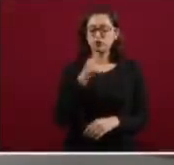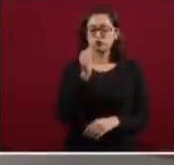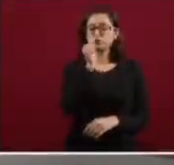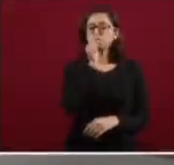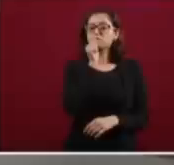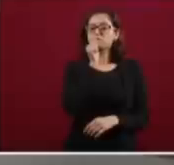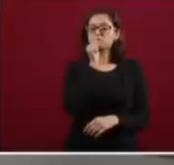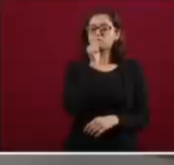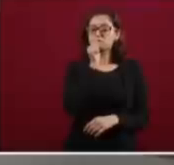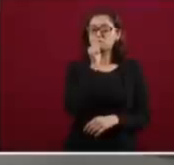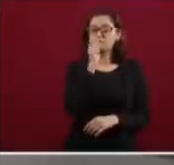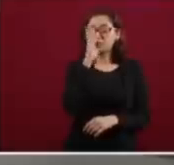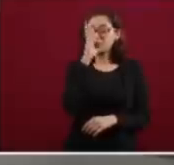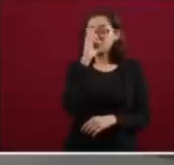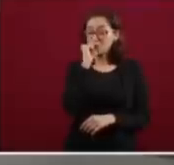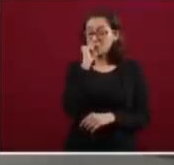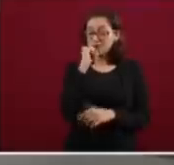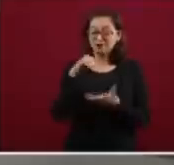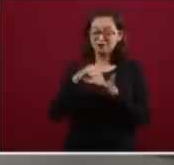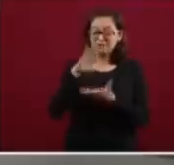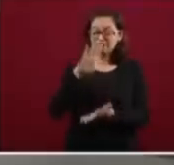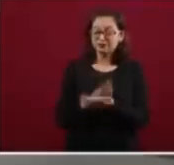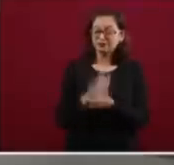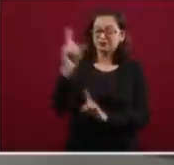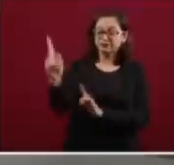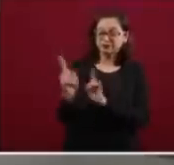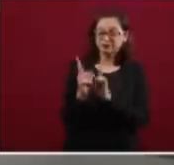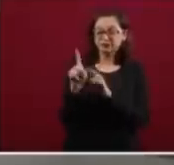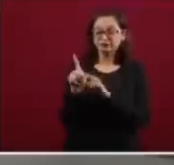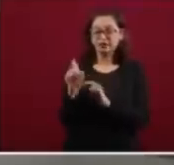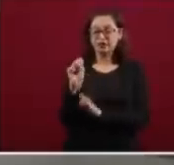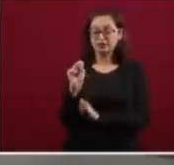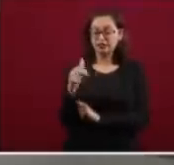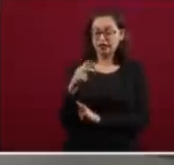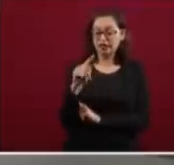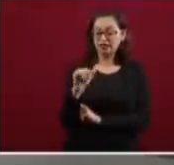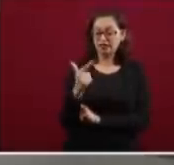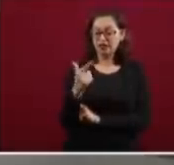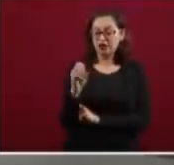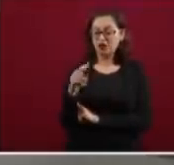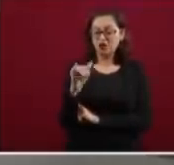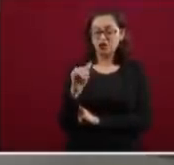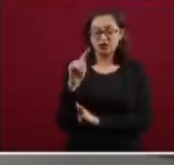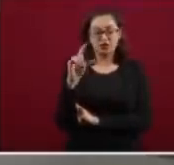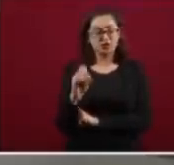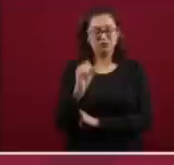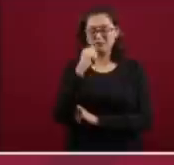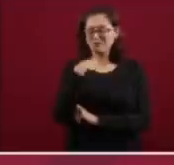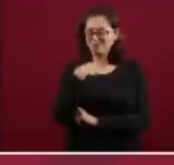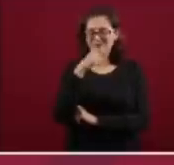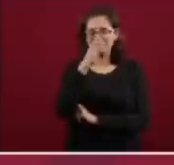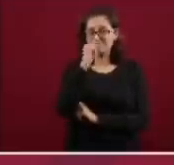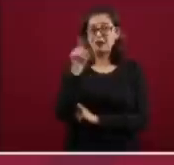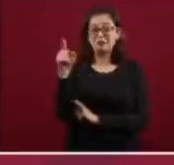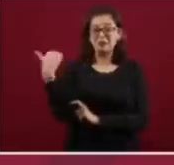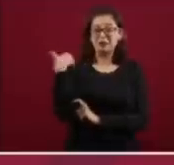santiago nieto porque me pidió que quería verme no lo he podido recibir